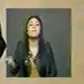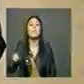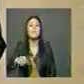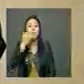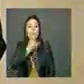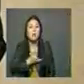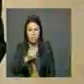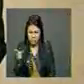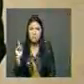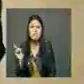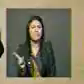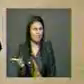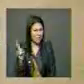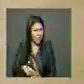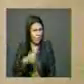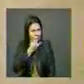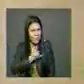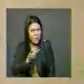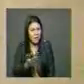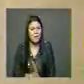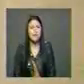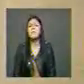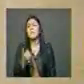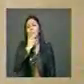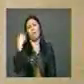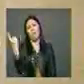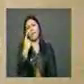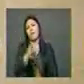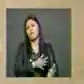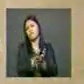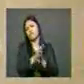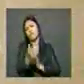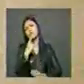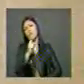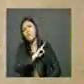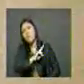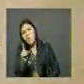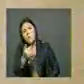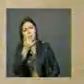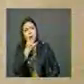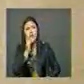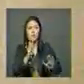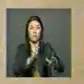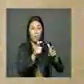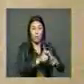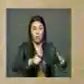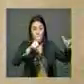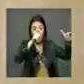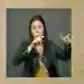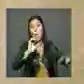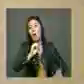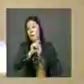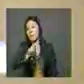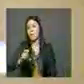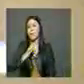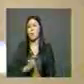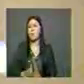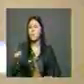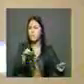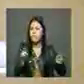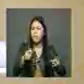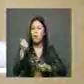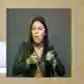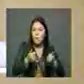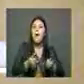se ha equivocado. Algunos dirán que la postura que acá se sostiene de deferencia al Congreso o al pueblo estaría más bien motivada